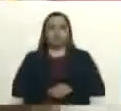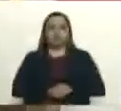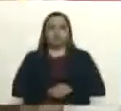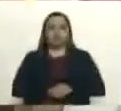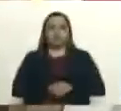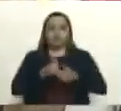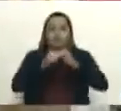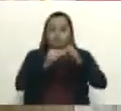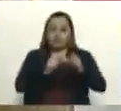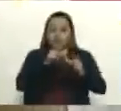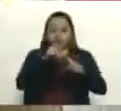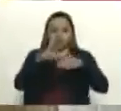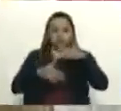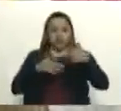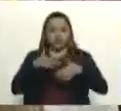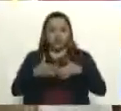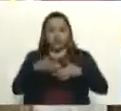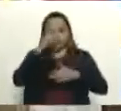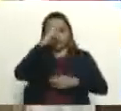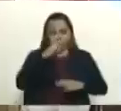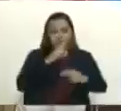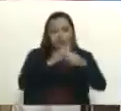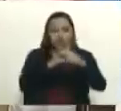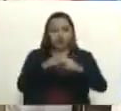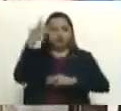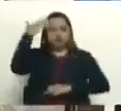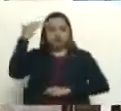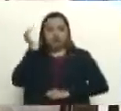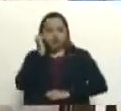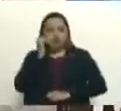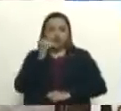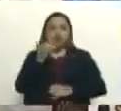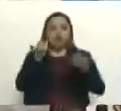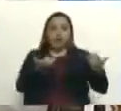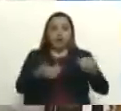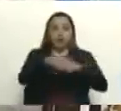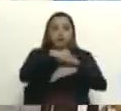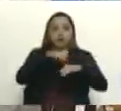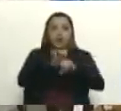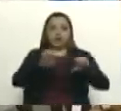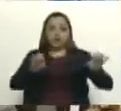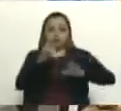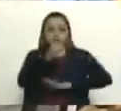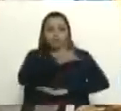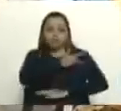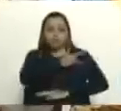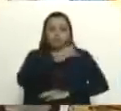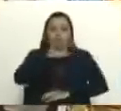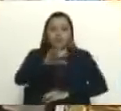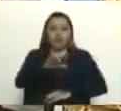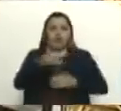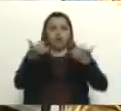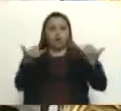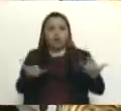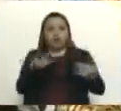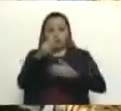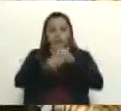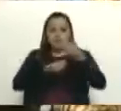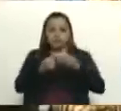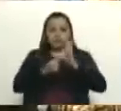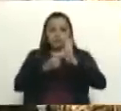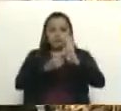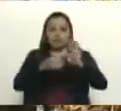de Educación Universitaria de nuestro país. En este momento se disponen a colocar la bandera